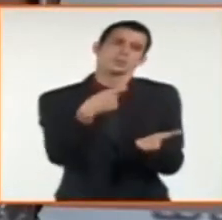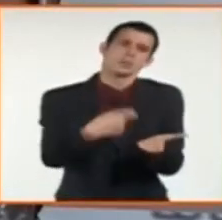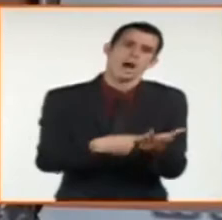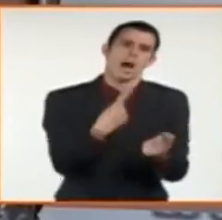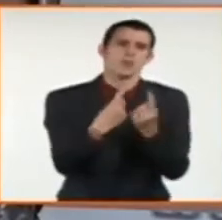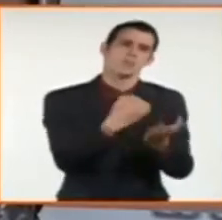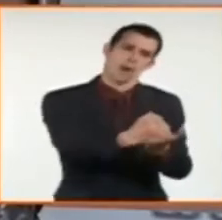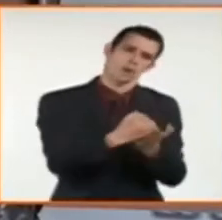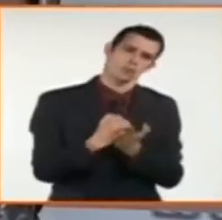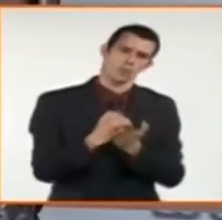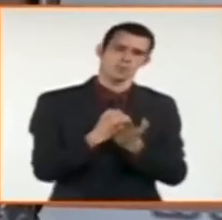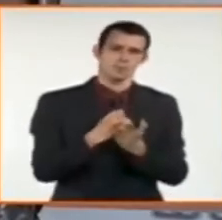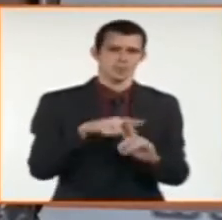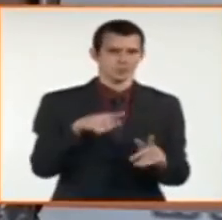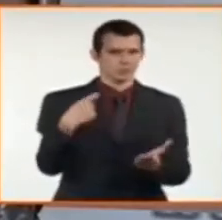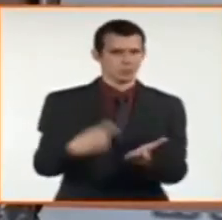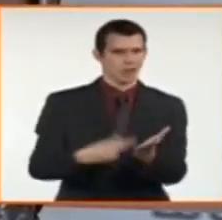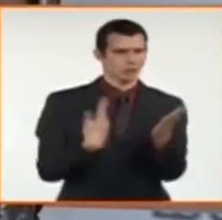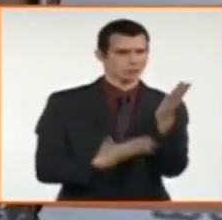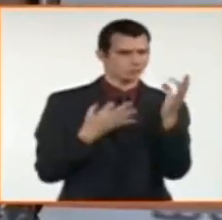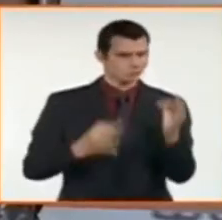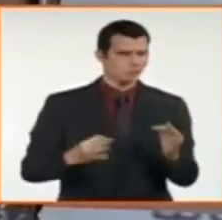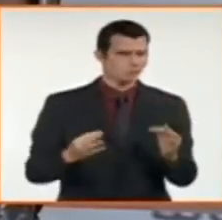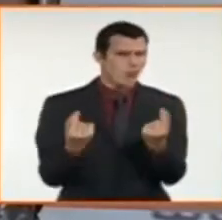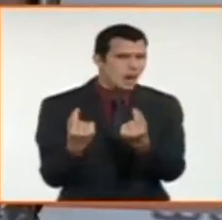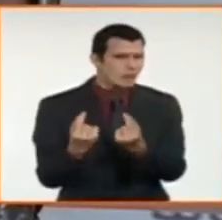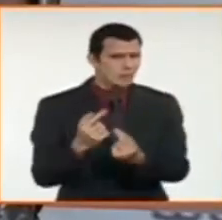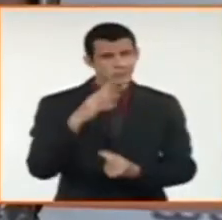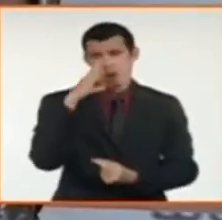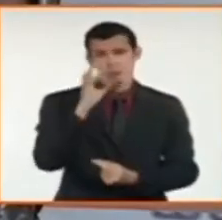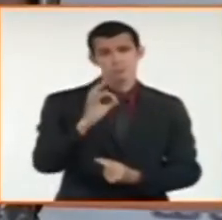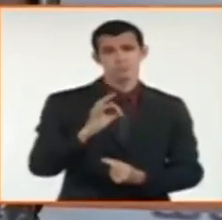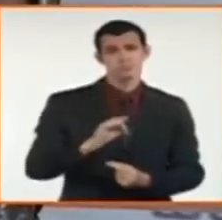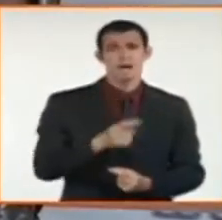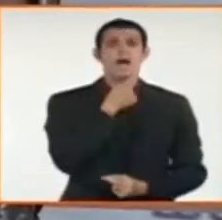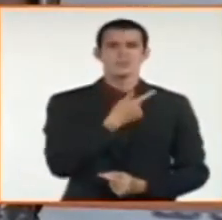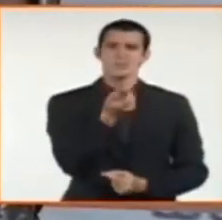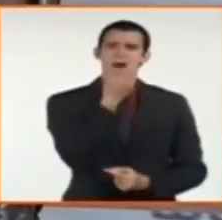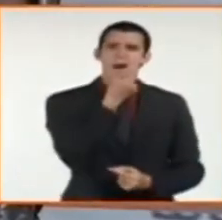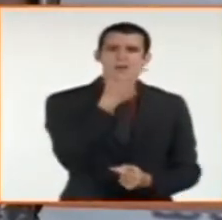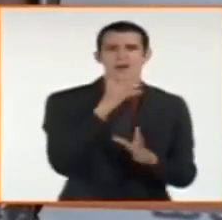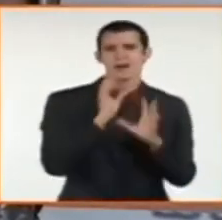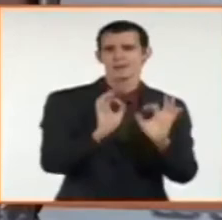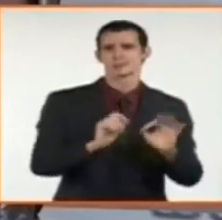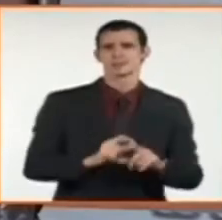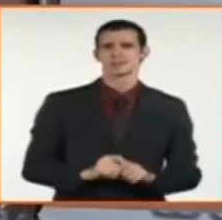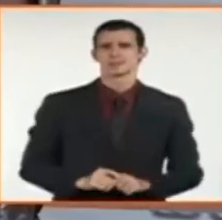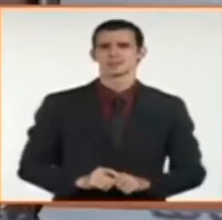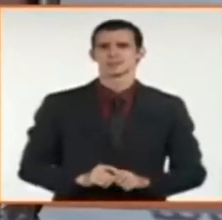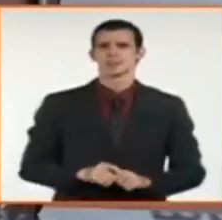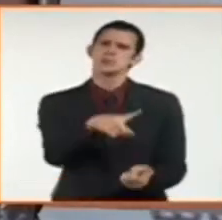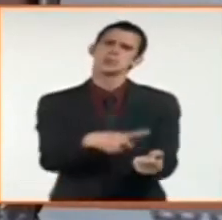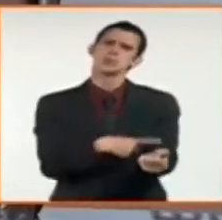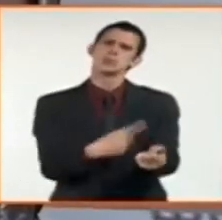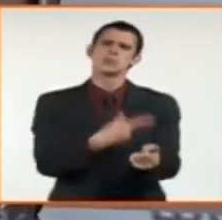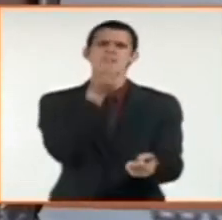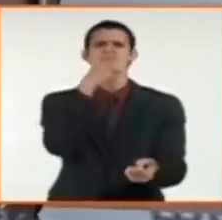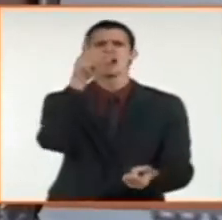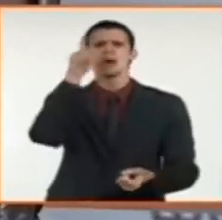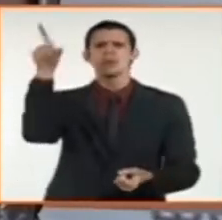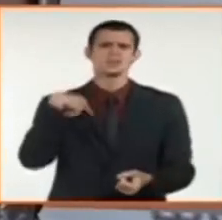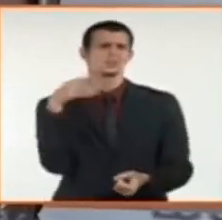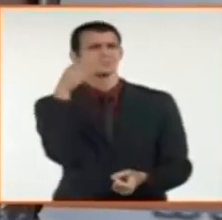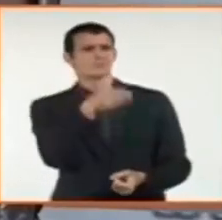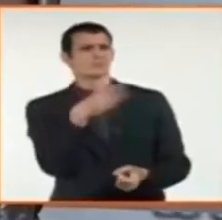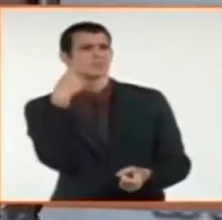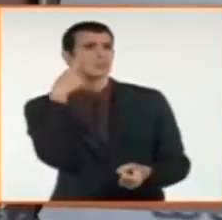medicamentos que lo vemos desde el servicio de la farmacia comunitaria pero también estamos hablando de los medicamentos que recibimos en nuestros hospitales